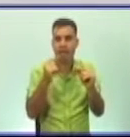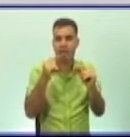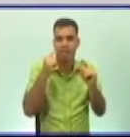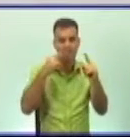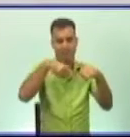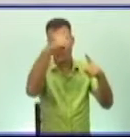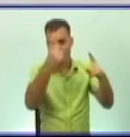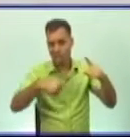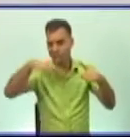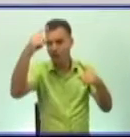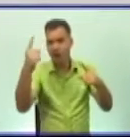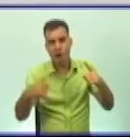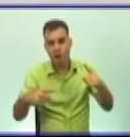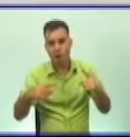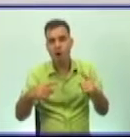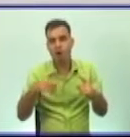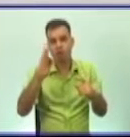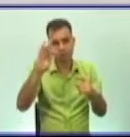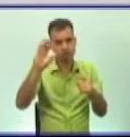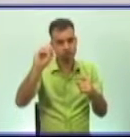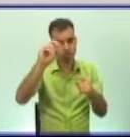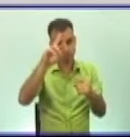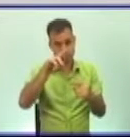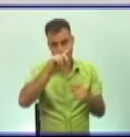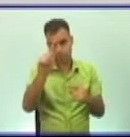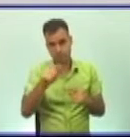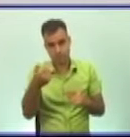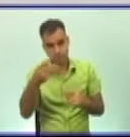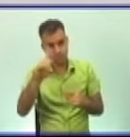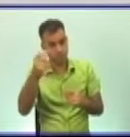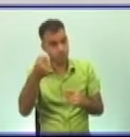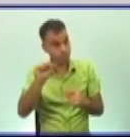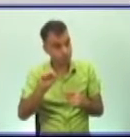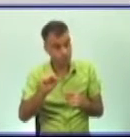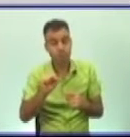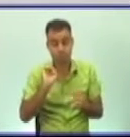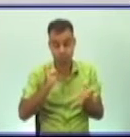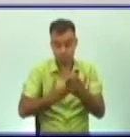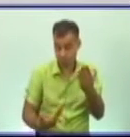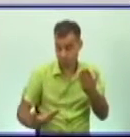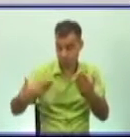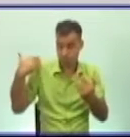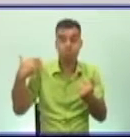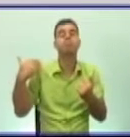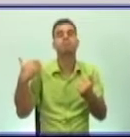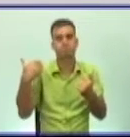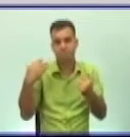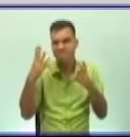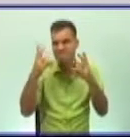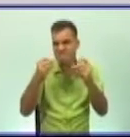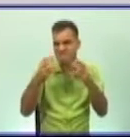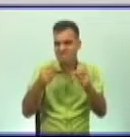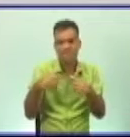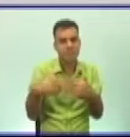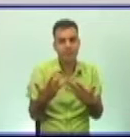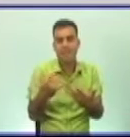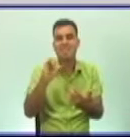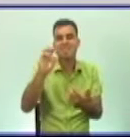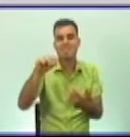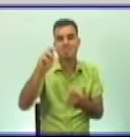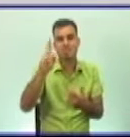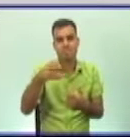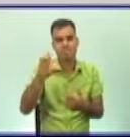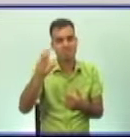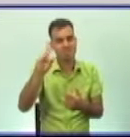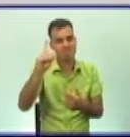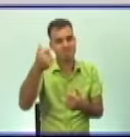el generador al circuito, y en la clase pasada aprendimos a determinar el valor de la impedancia. Pero el